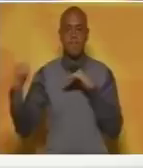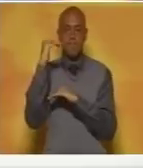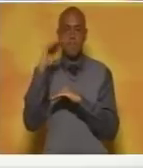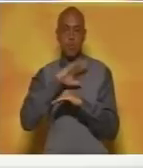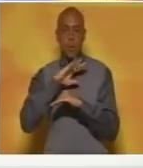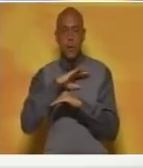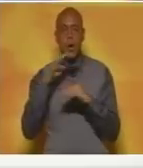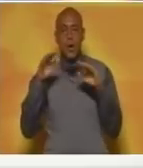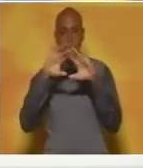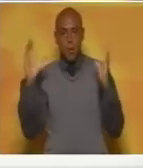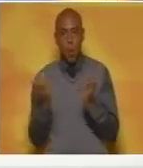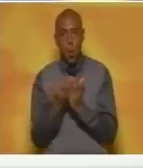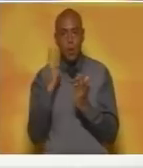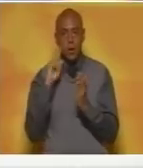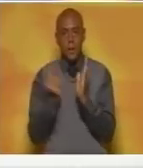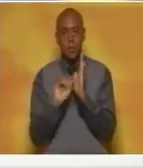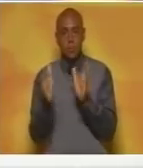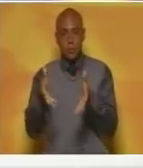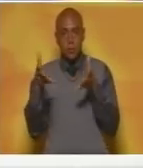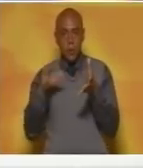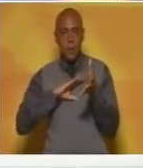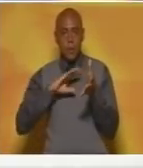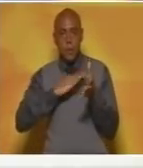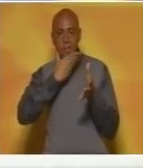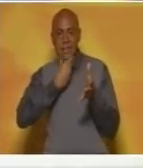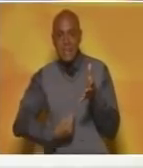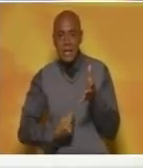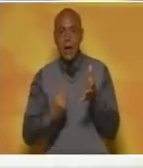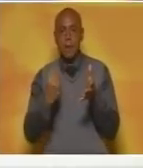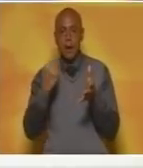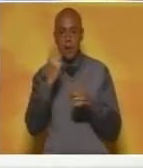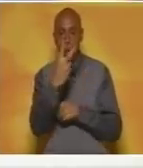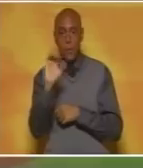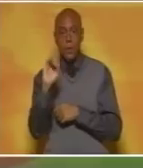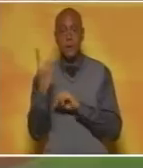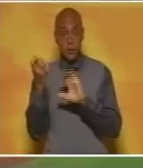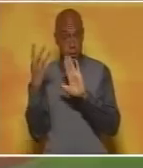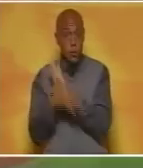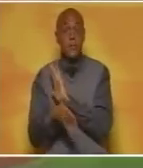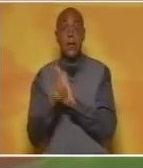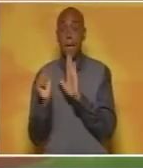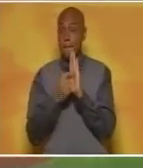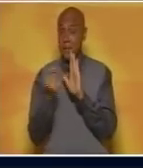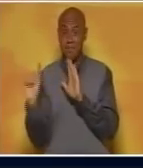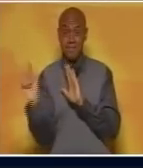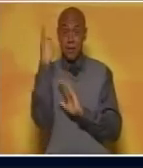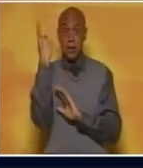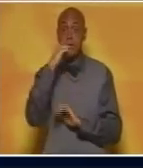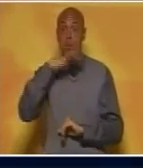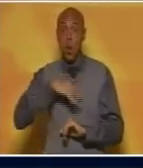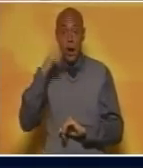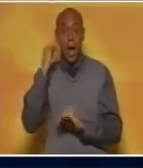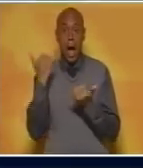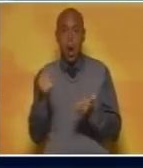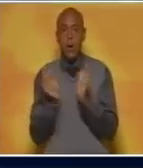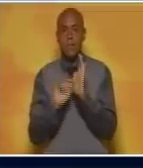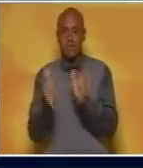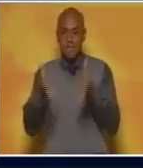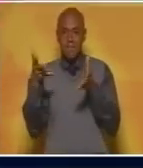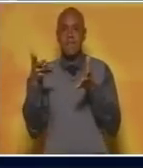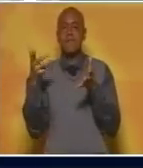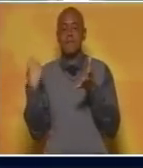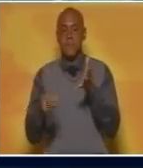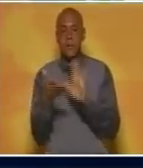Serie Mundial, llevándose el triunfo del Clásico de Otoño 2019. Por primera vez en la historia, Washington consiguió la victoria después